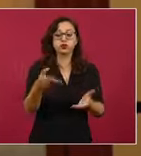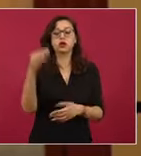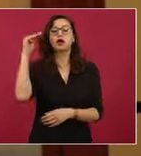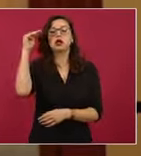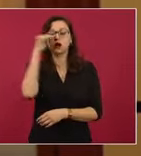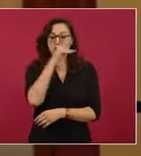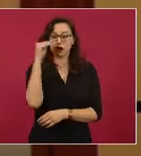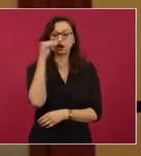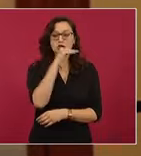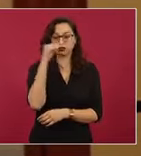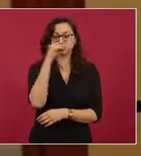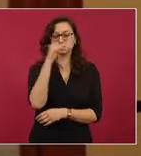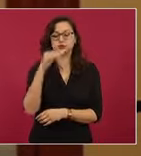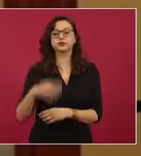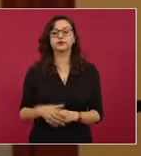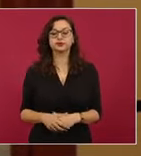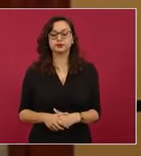Adelante.